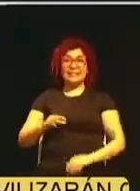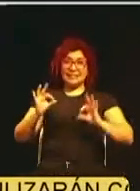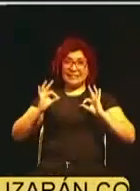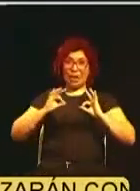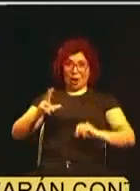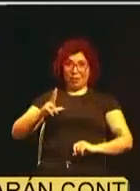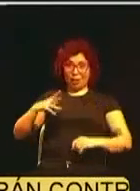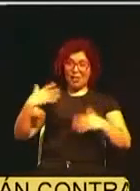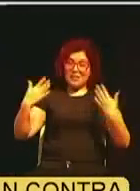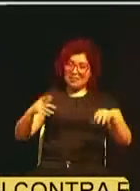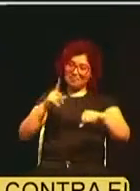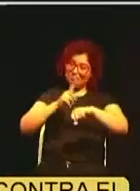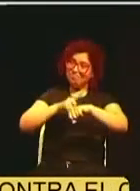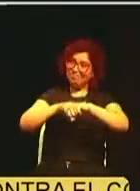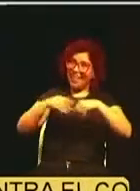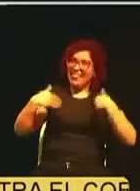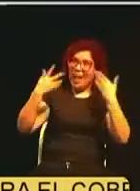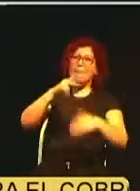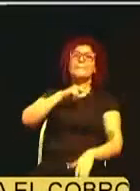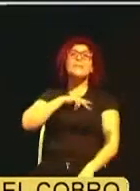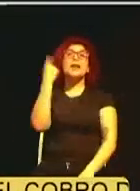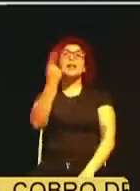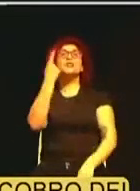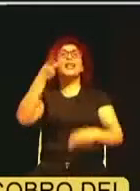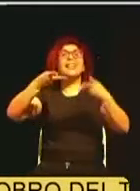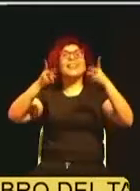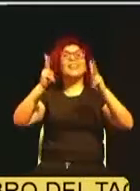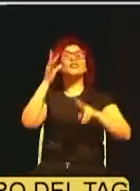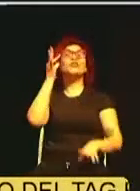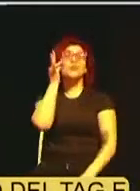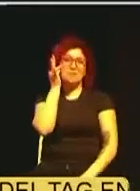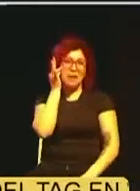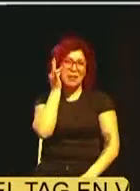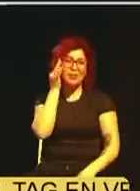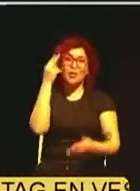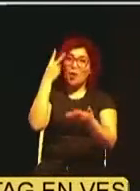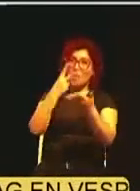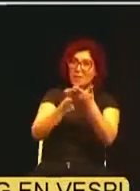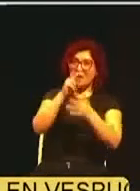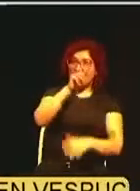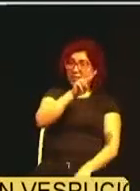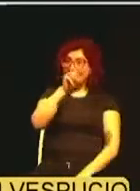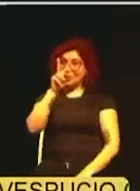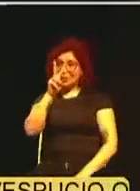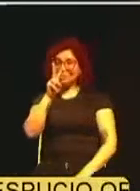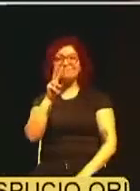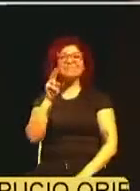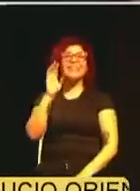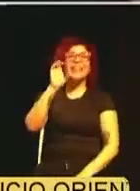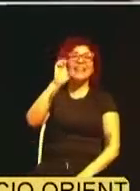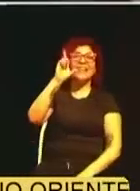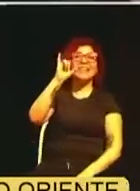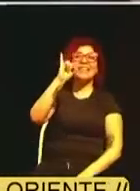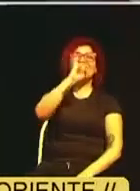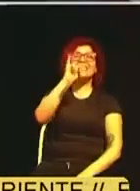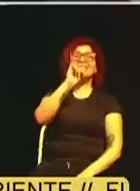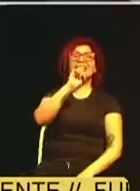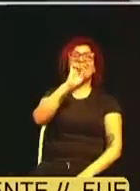ha llegado el momento de hacer entrega del Premio Nacional de Derechos Humanos 2022 a Elizabeth